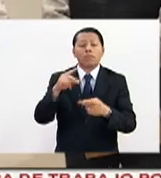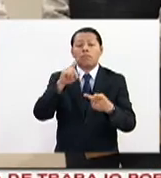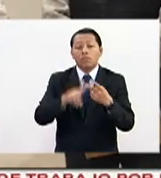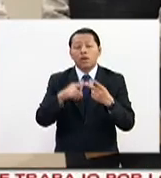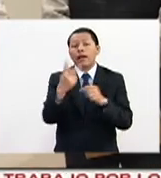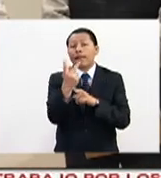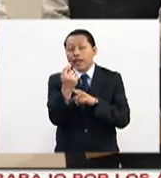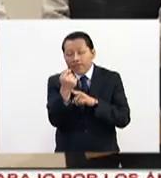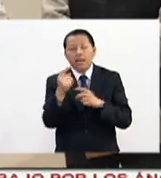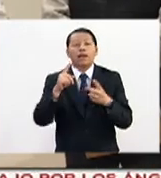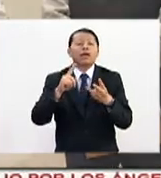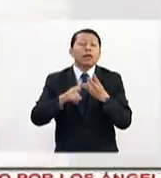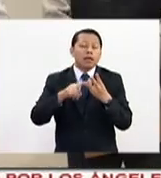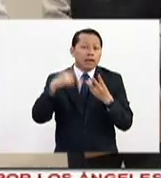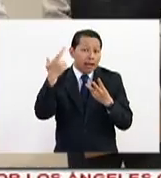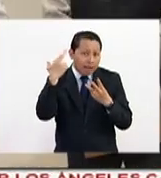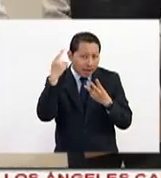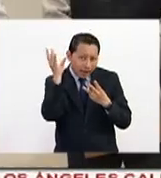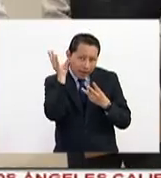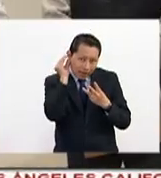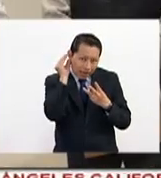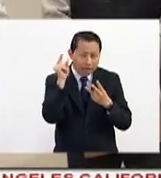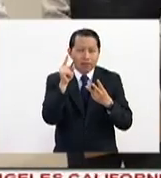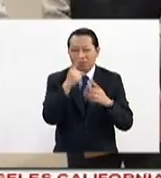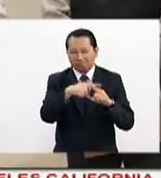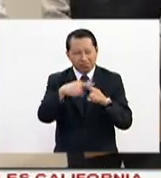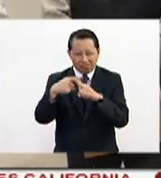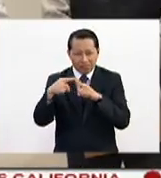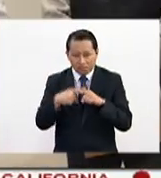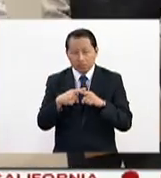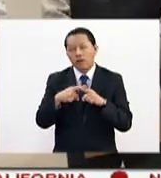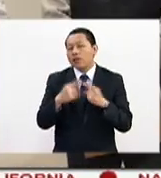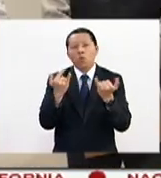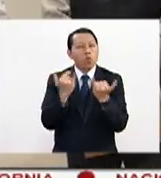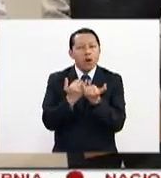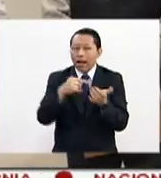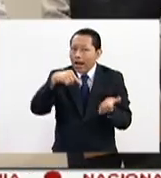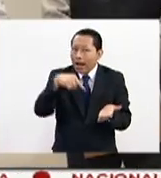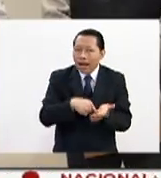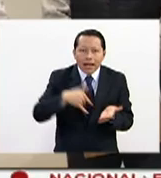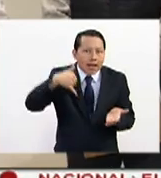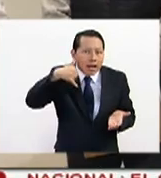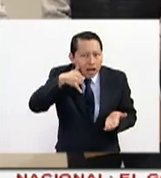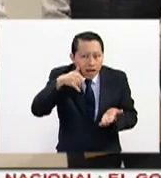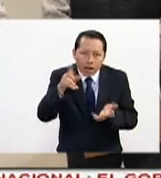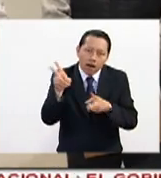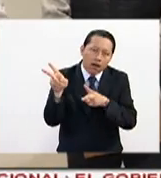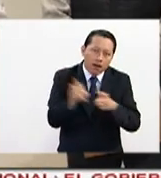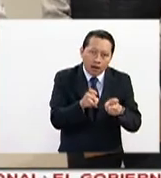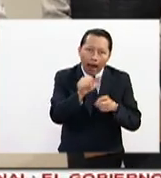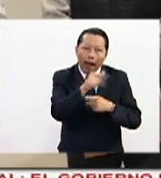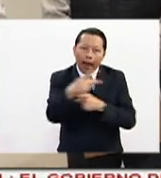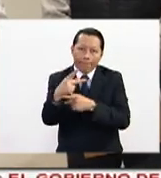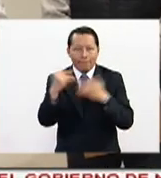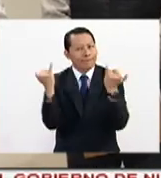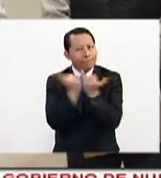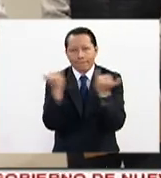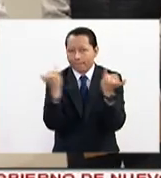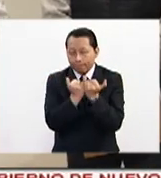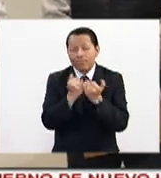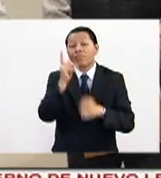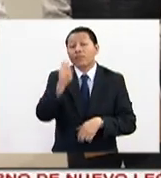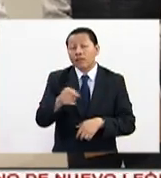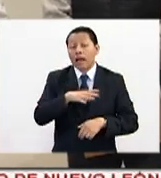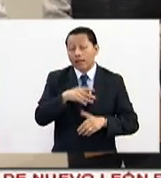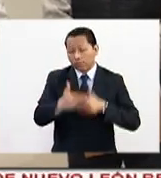en radio y en las radioalertas. Es importante que consideremos que el proceso de evacuación y los procedimientos